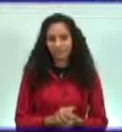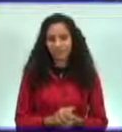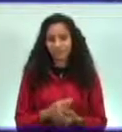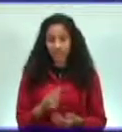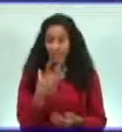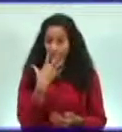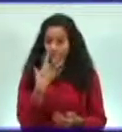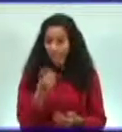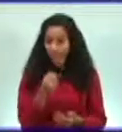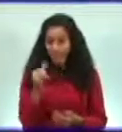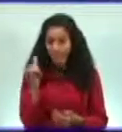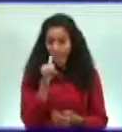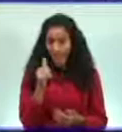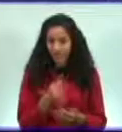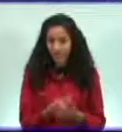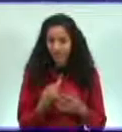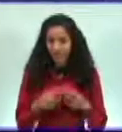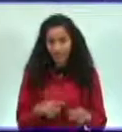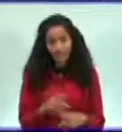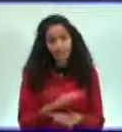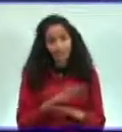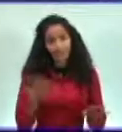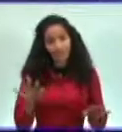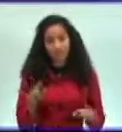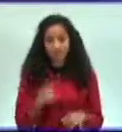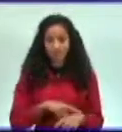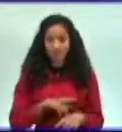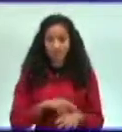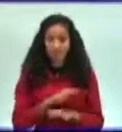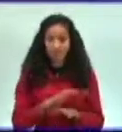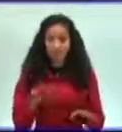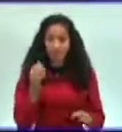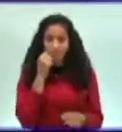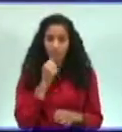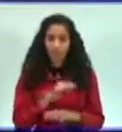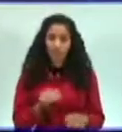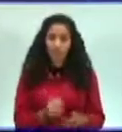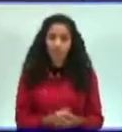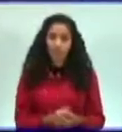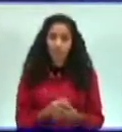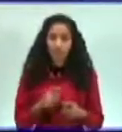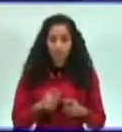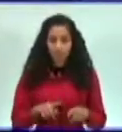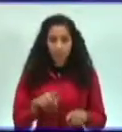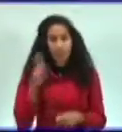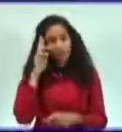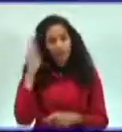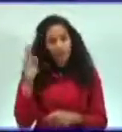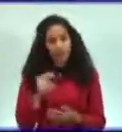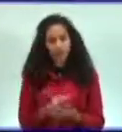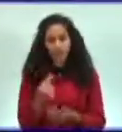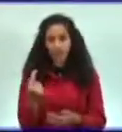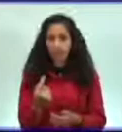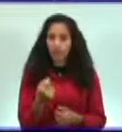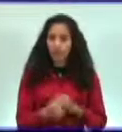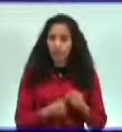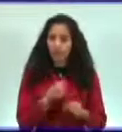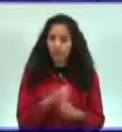les gustó, pero ya no nos queda tiempo para más. Pero recuerden